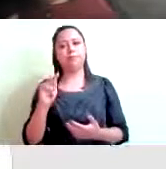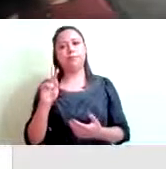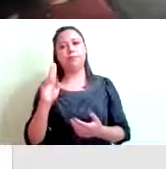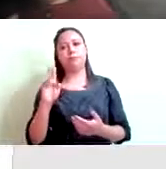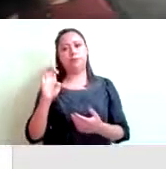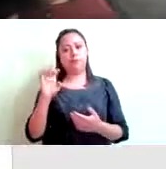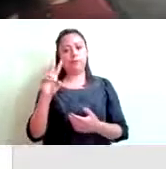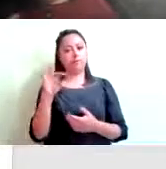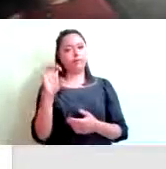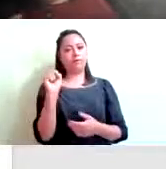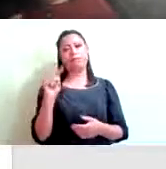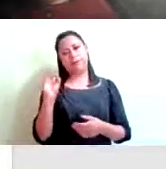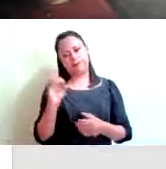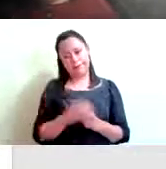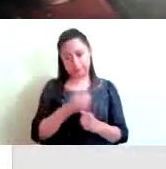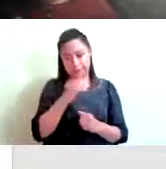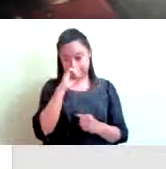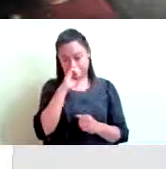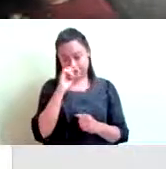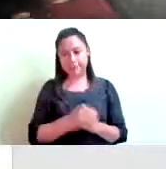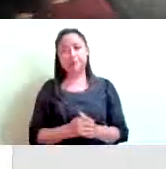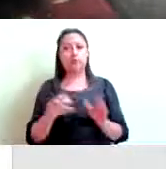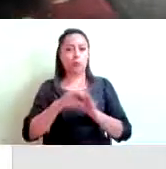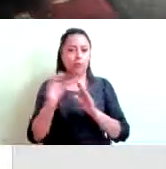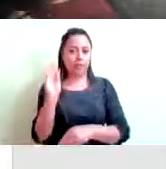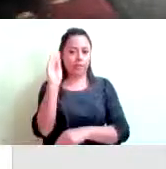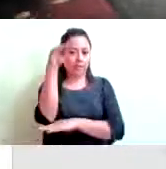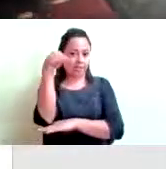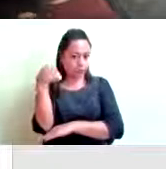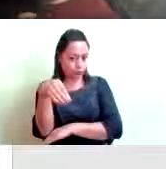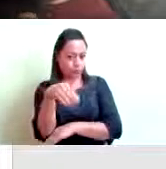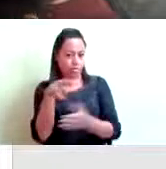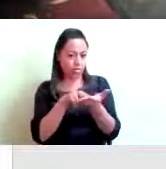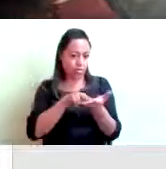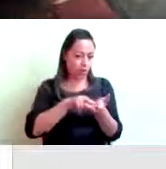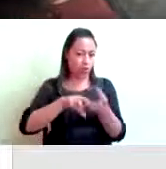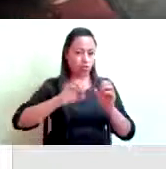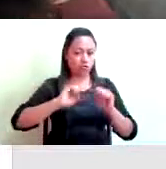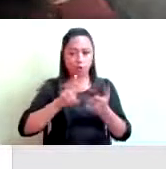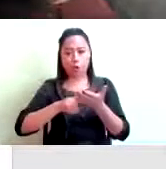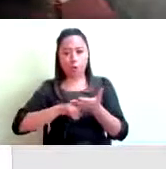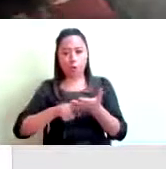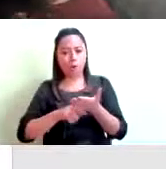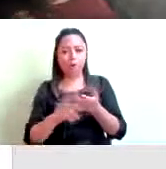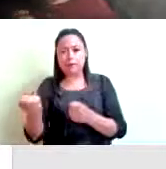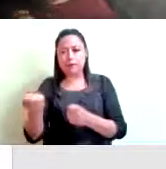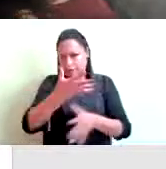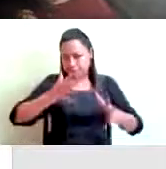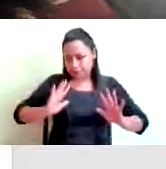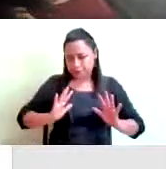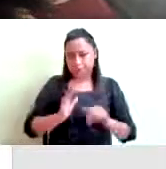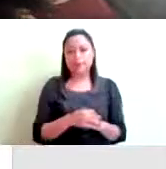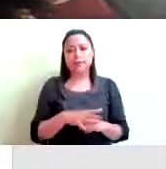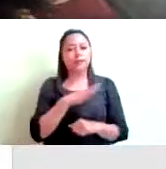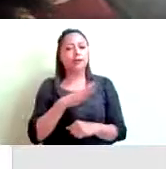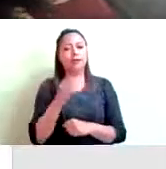los famosos cisnes negros o cisnes verdes llamados ahora dentro del panorama climático, y que Dolores al